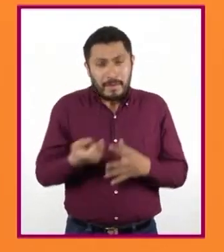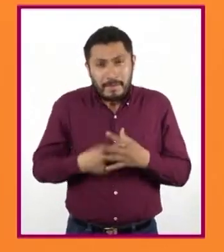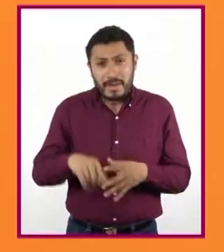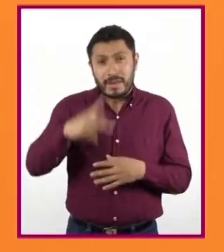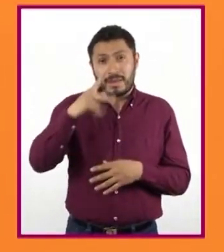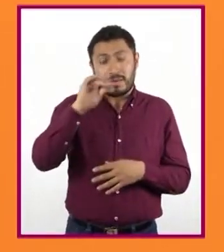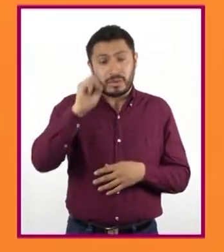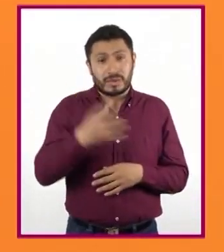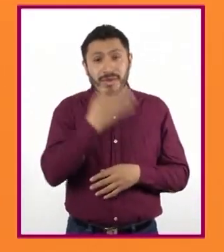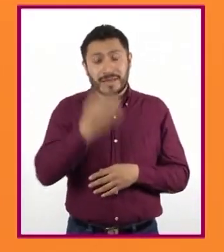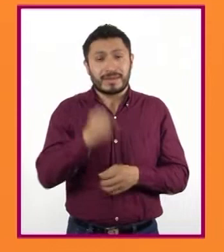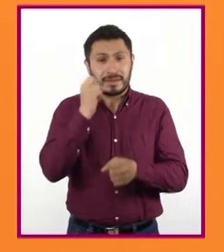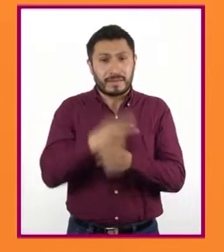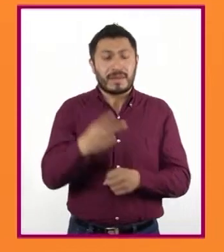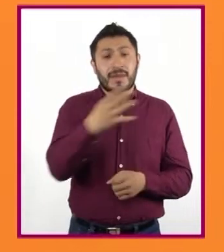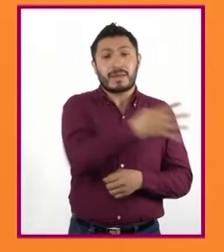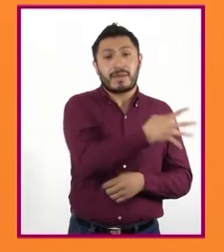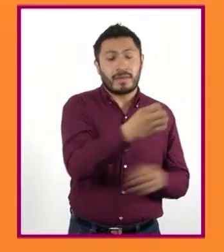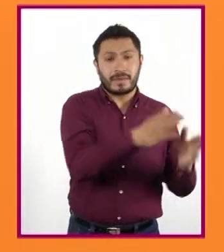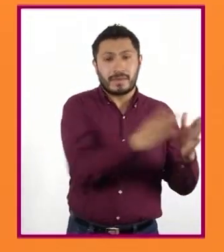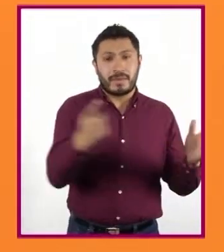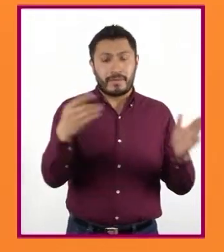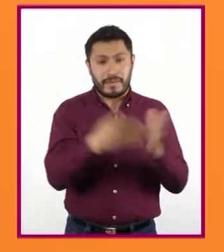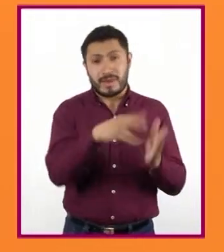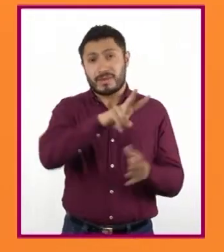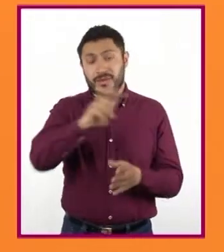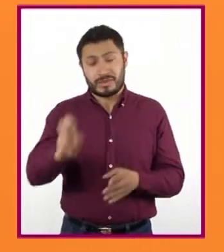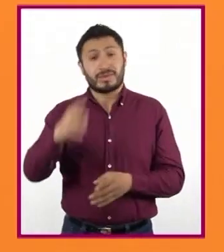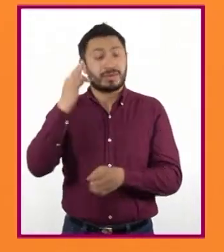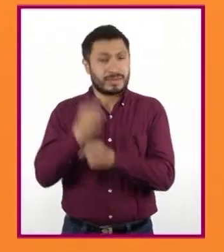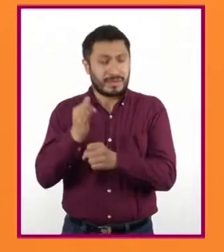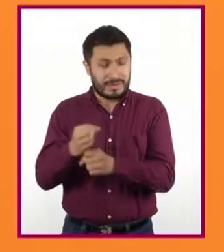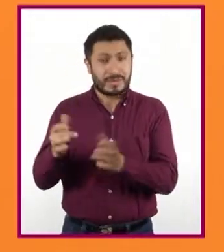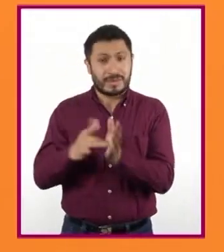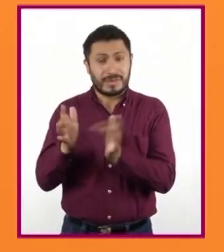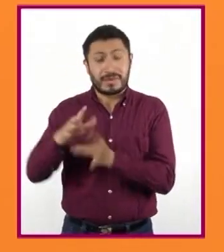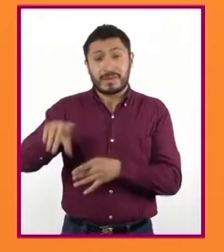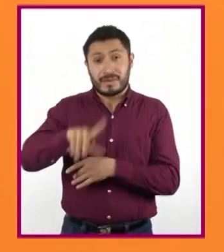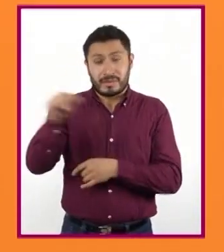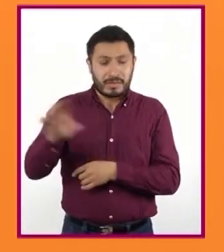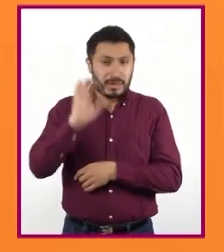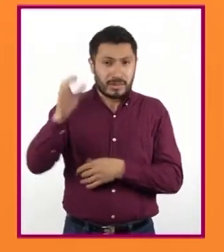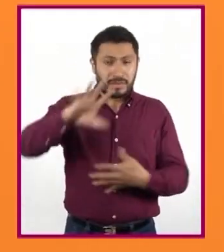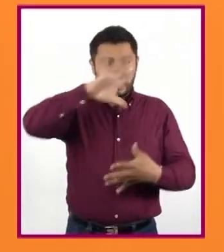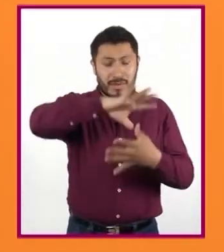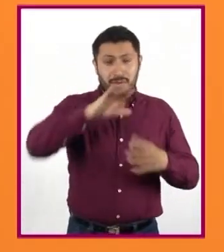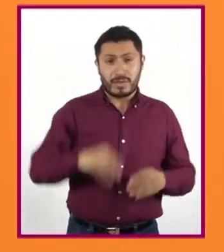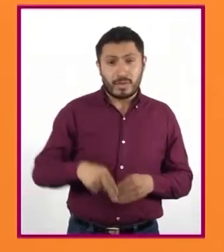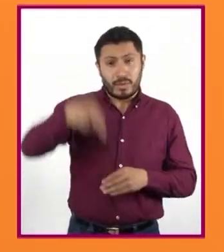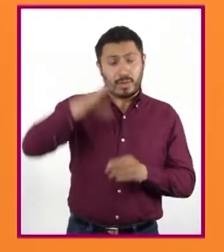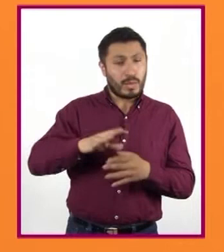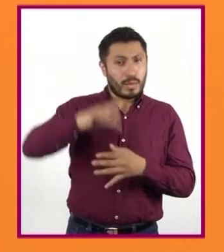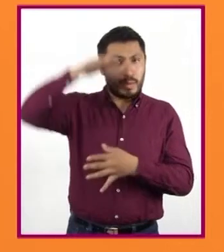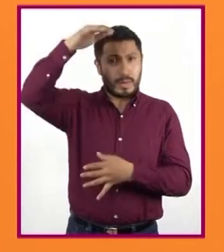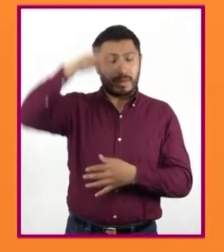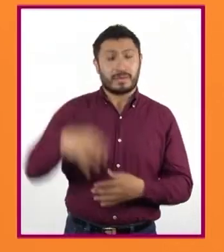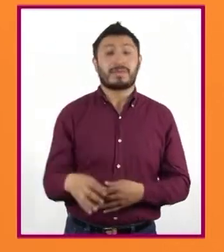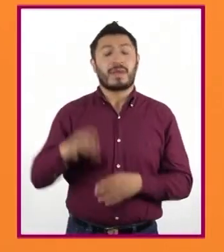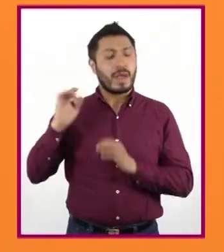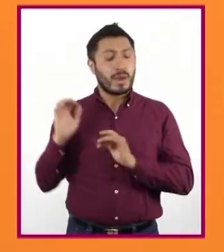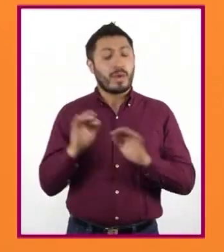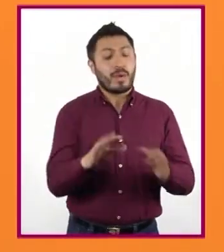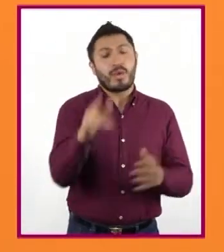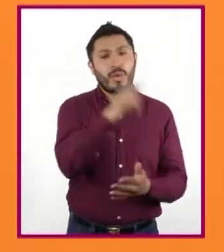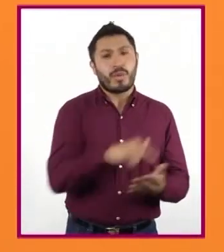del 900 al 1200 de nuestra era, cuando Mesoamérica alcanzó su mayor expansión hacia el norte. La colonización de